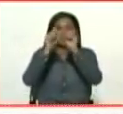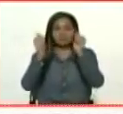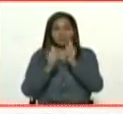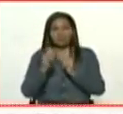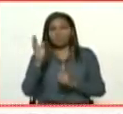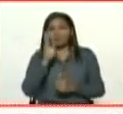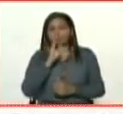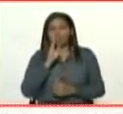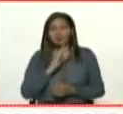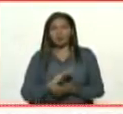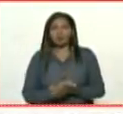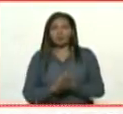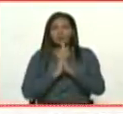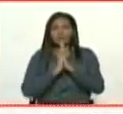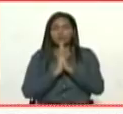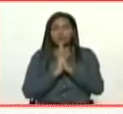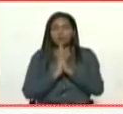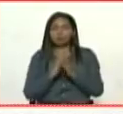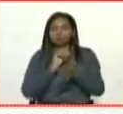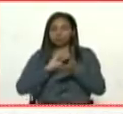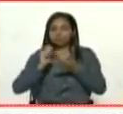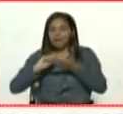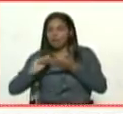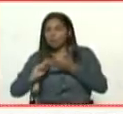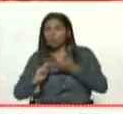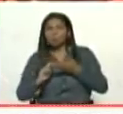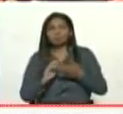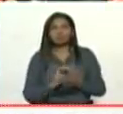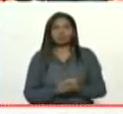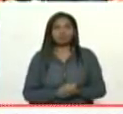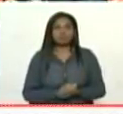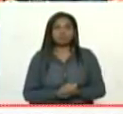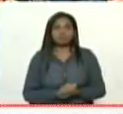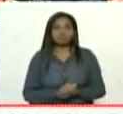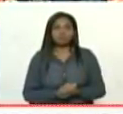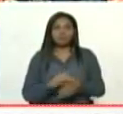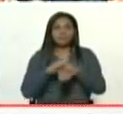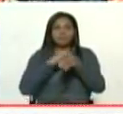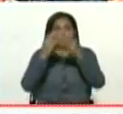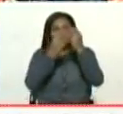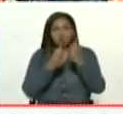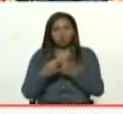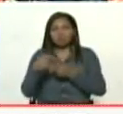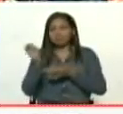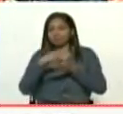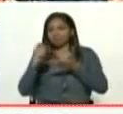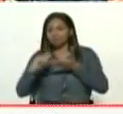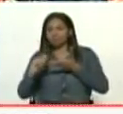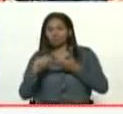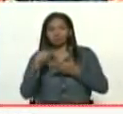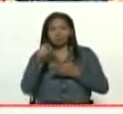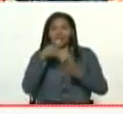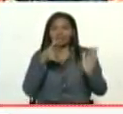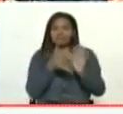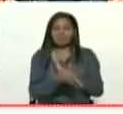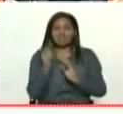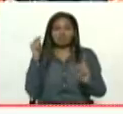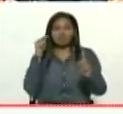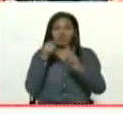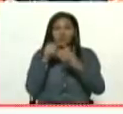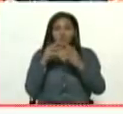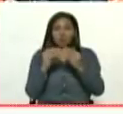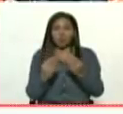bancario. Tome nota, vicepresidente ejecutivo, tome nota, Simón Serpa, ministro de Economía. Usted me tiene que garantizar estas metas: